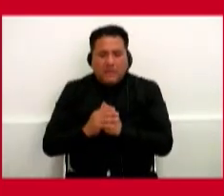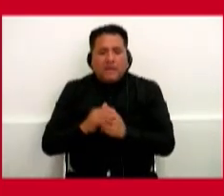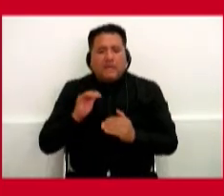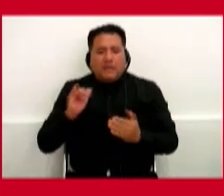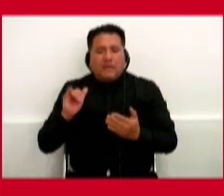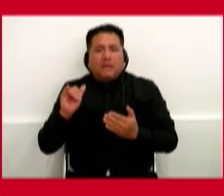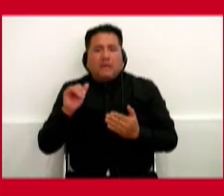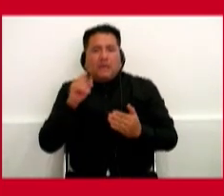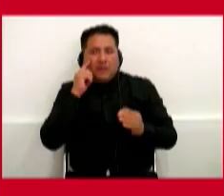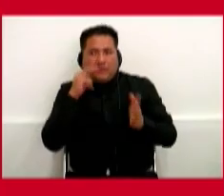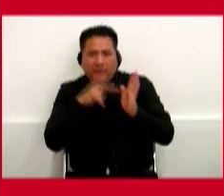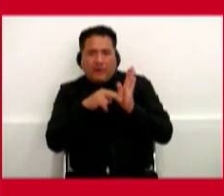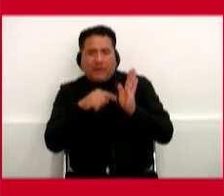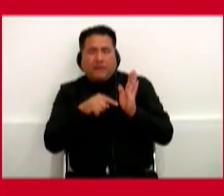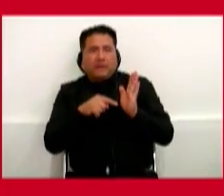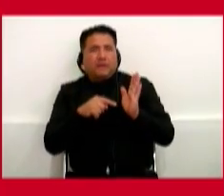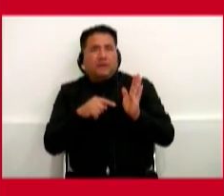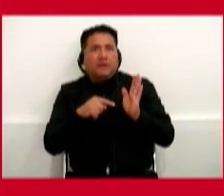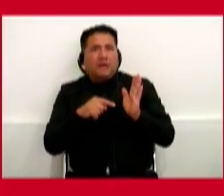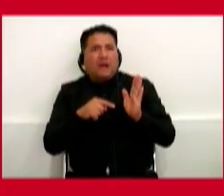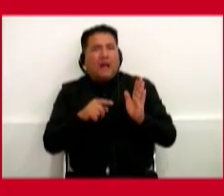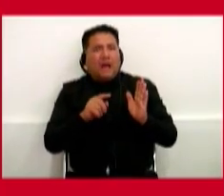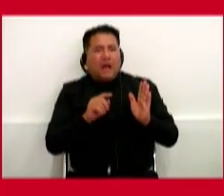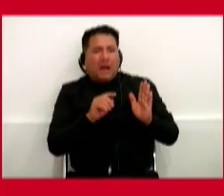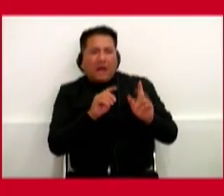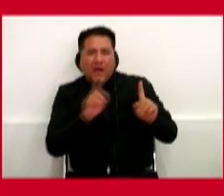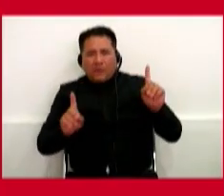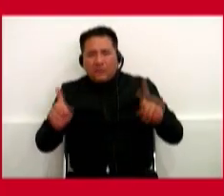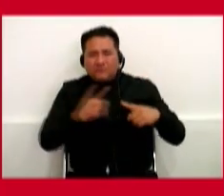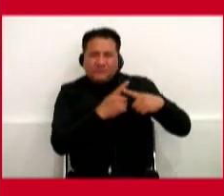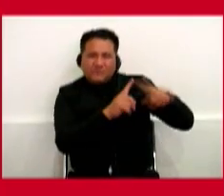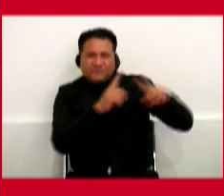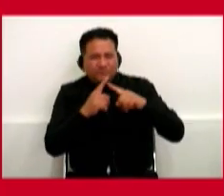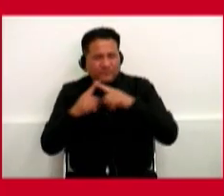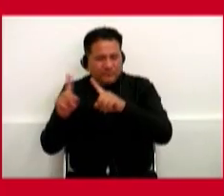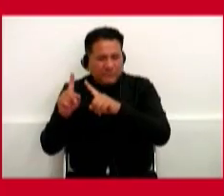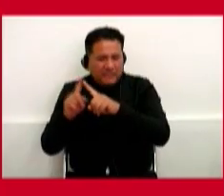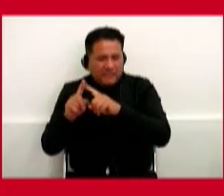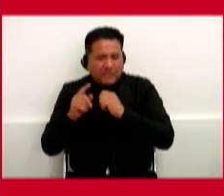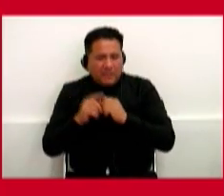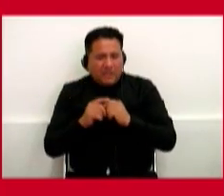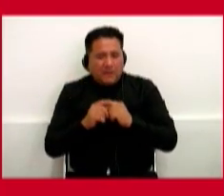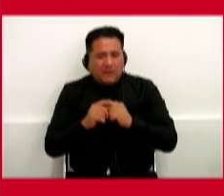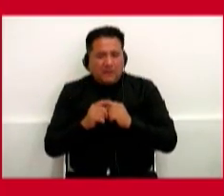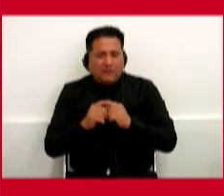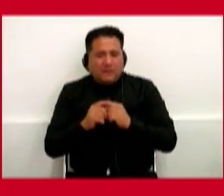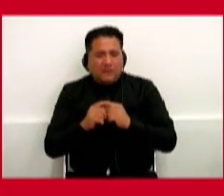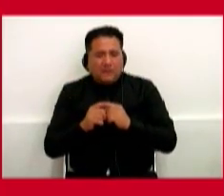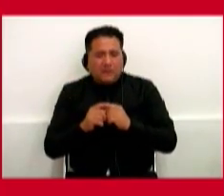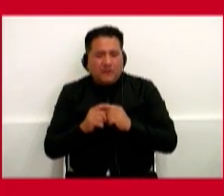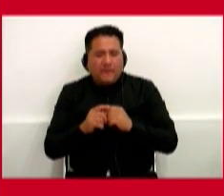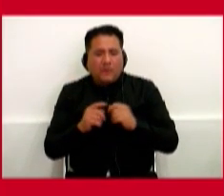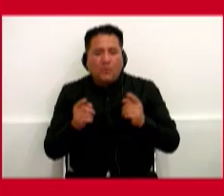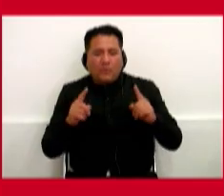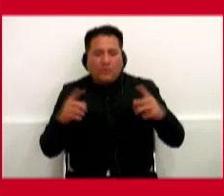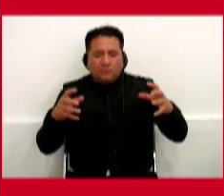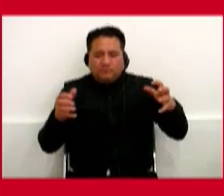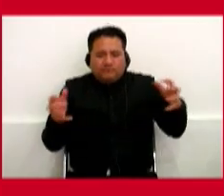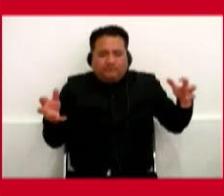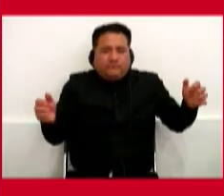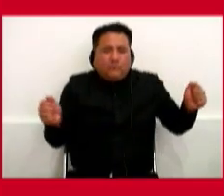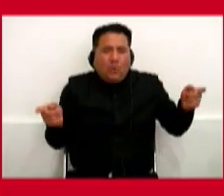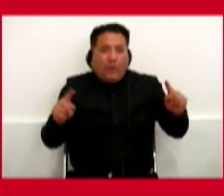tener ciertas particularidades en el análisis, específicamente el tema del confinamiento, ¿no?